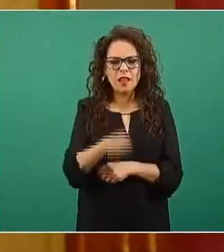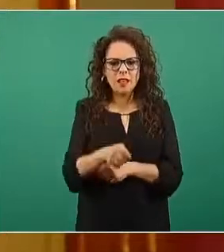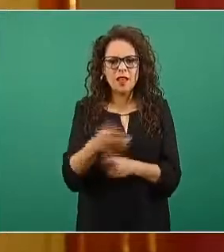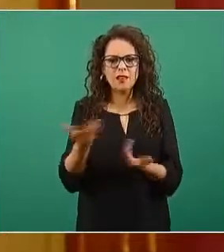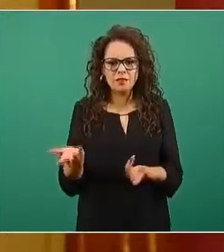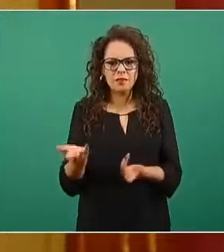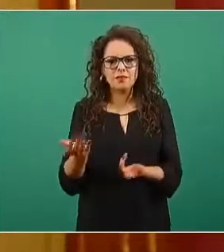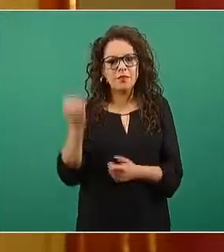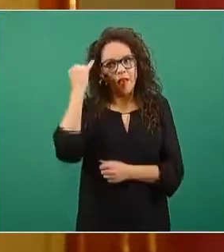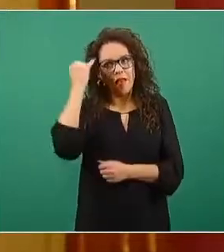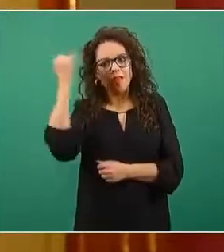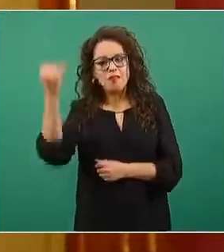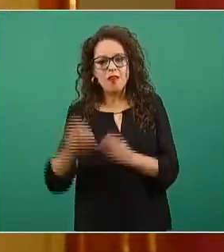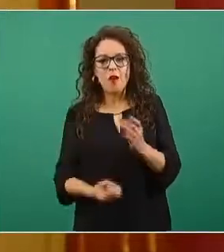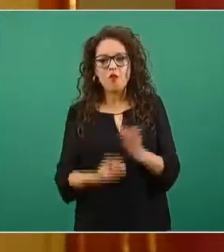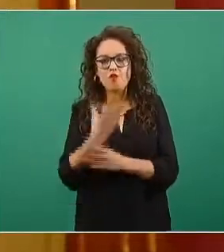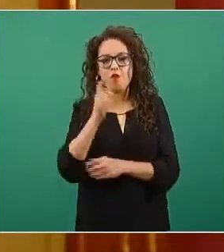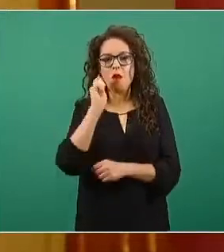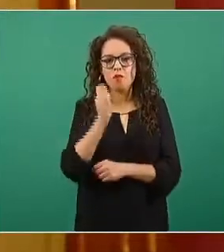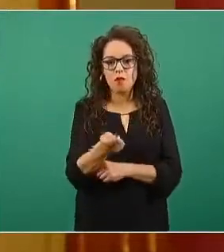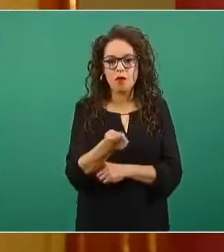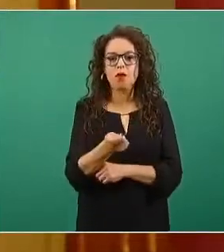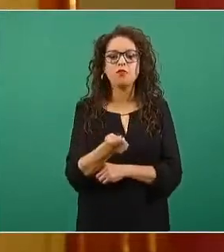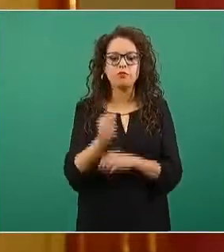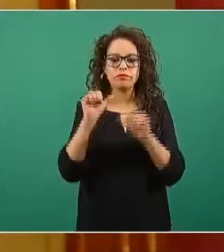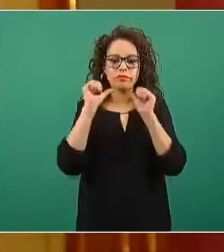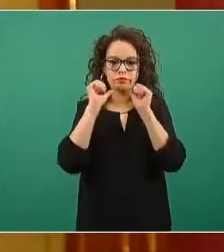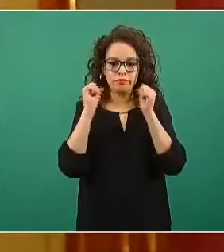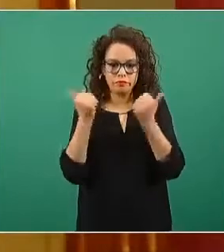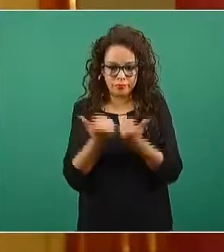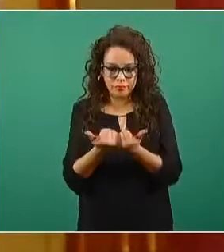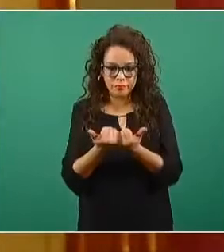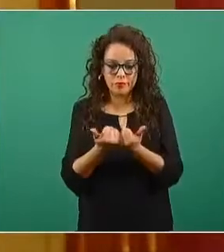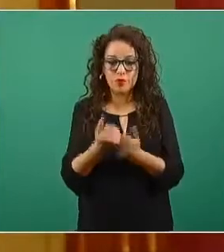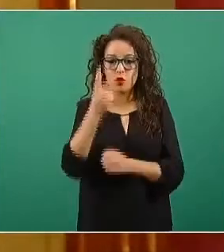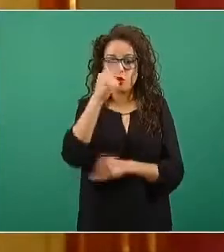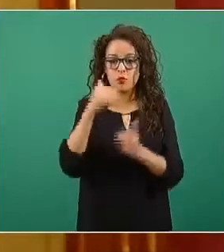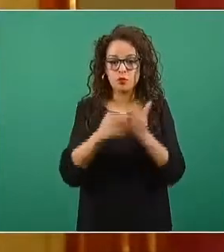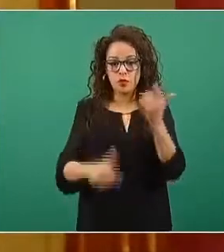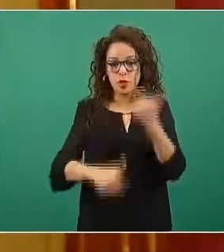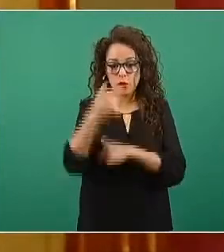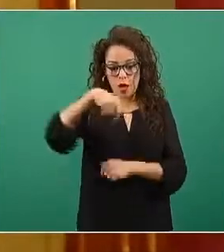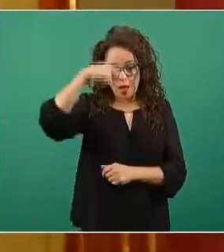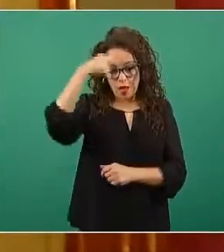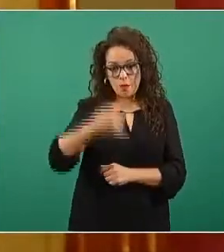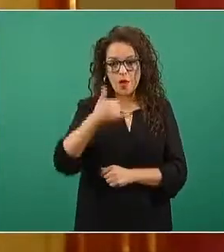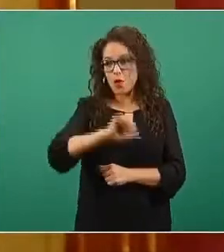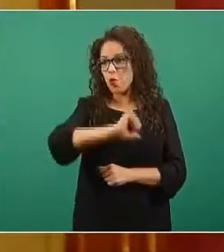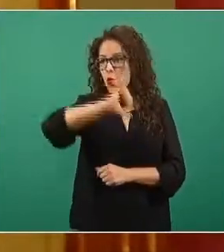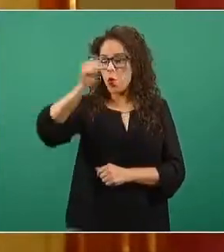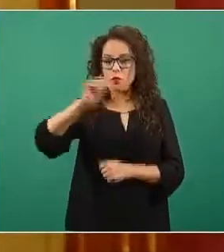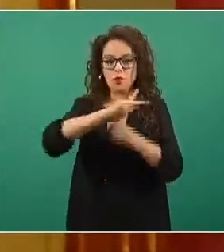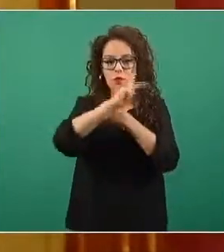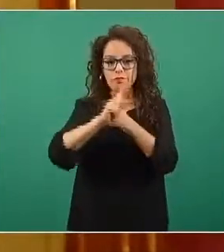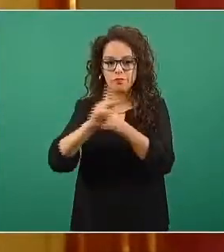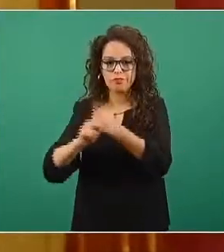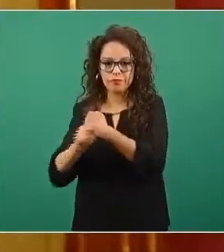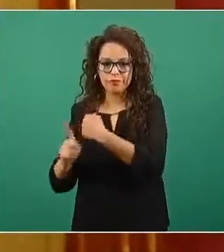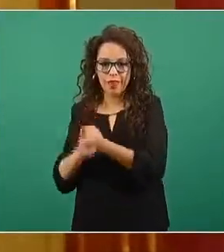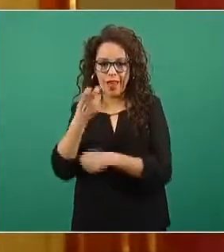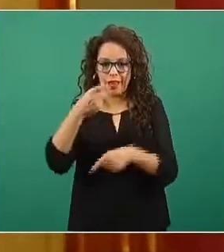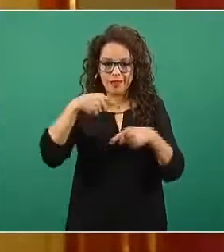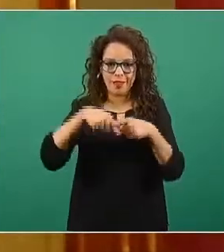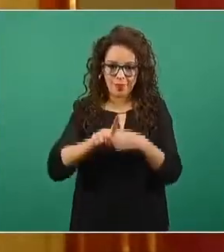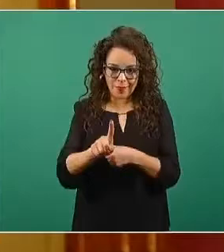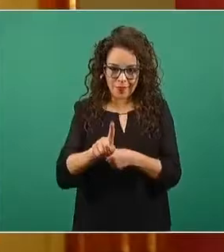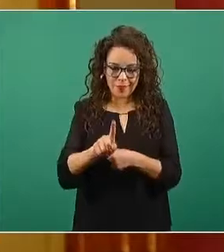desde la sociedad civil, se celebra desde el 2012 en México y otros 30 países, y lo importante es impulsar